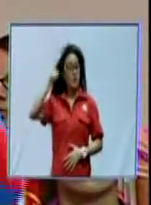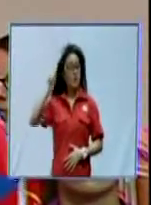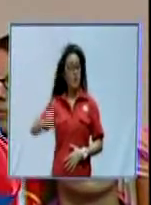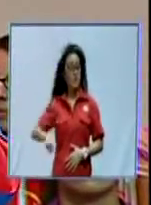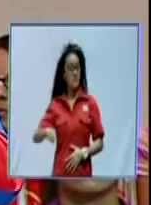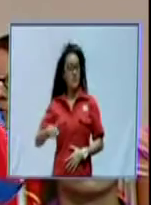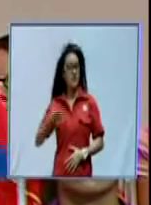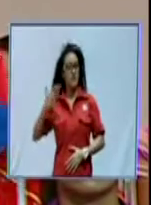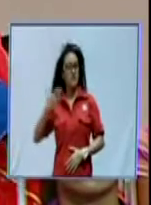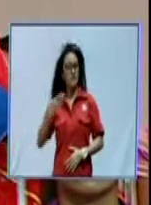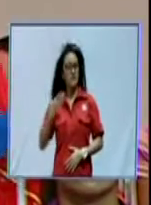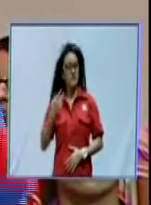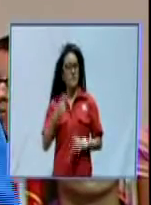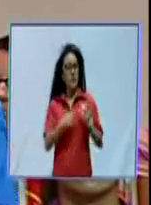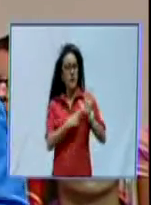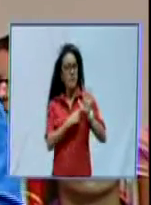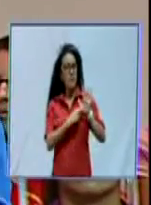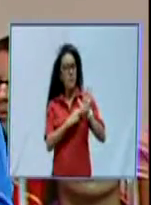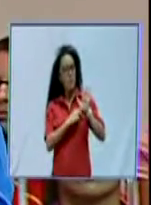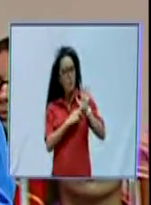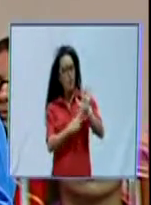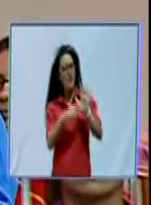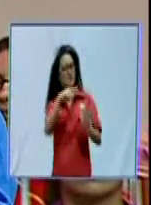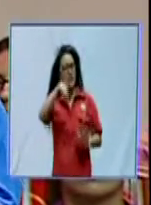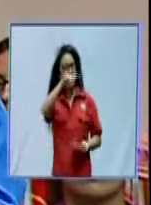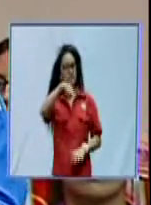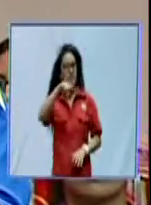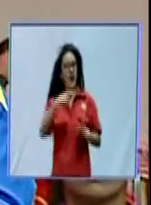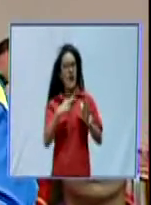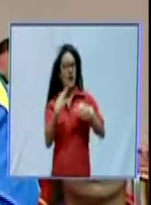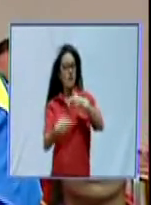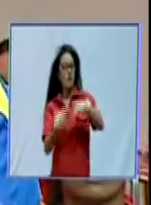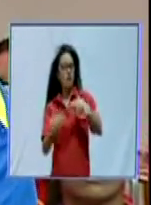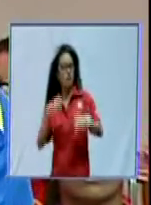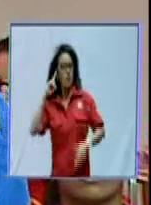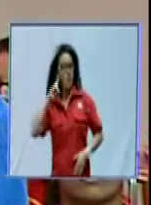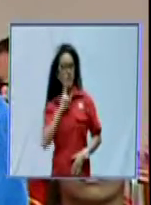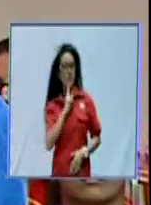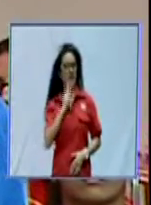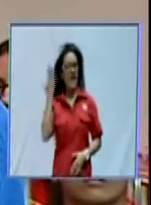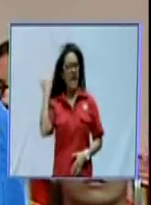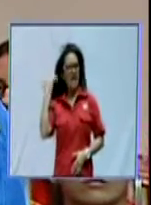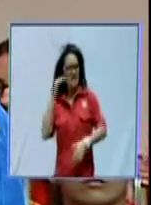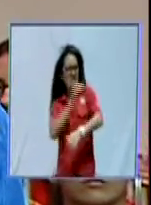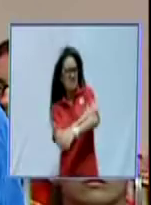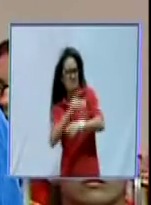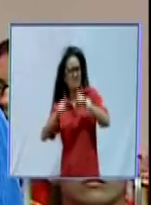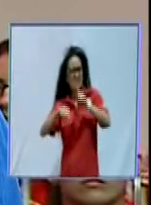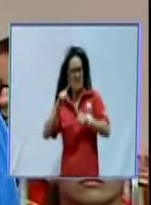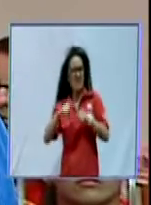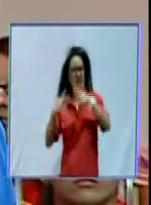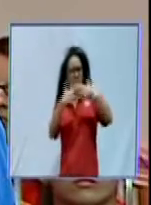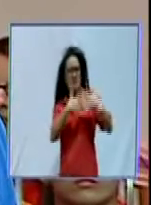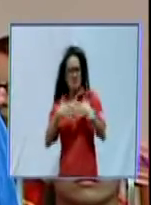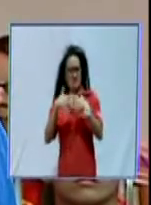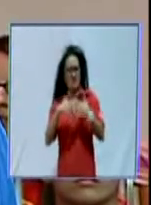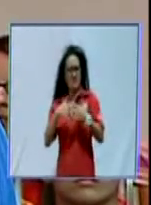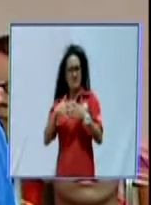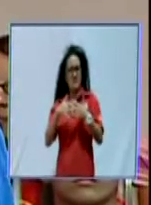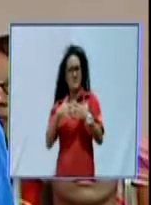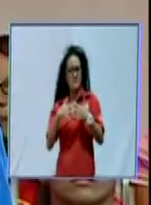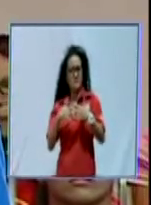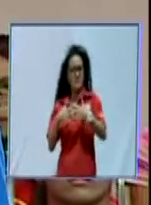también es muestra de la revolución bolivariana. Cuando la oligarquía y cuando el imperio norteamericano